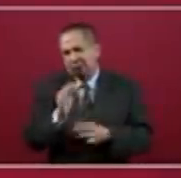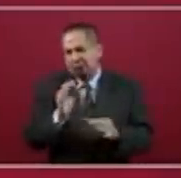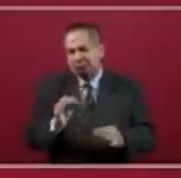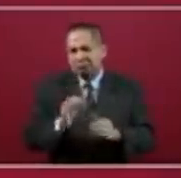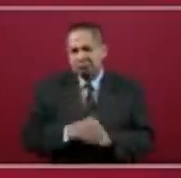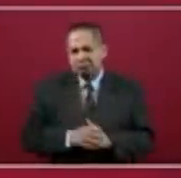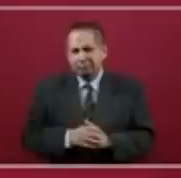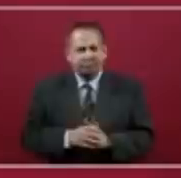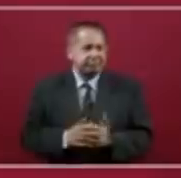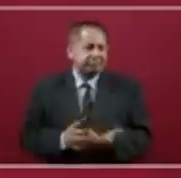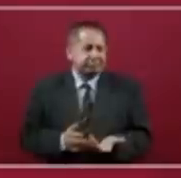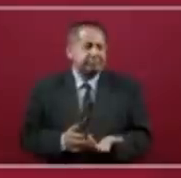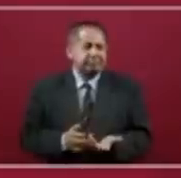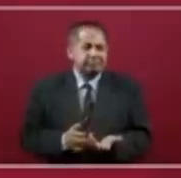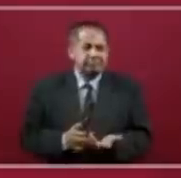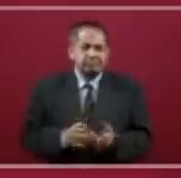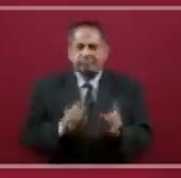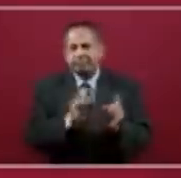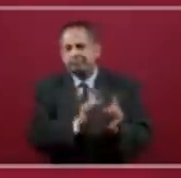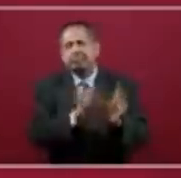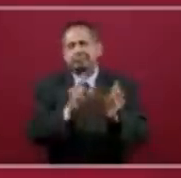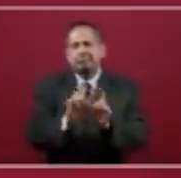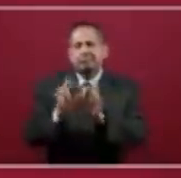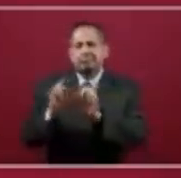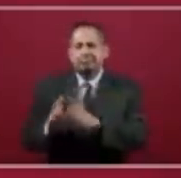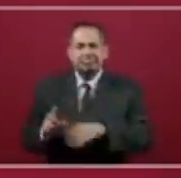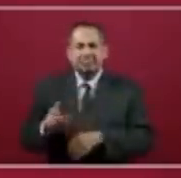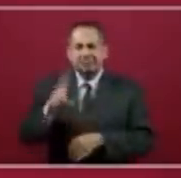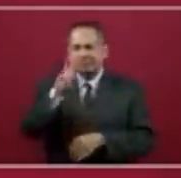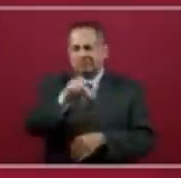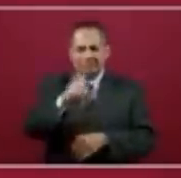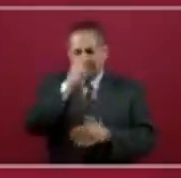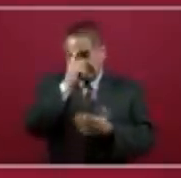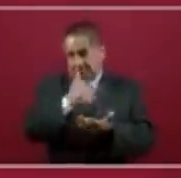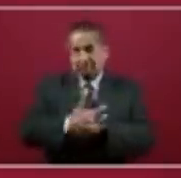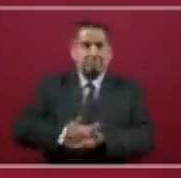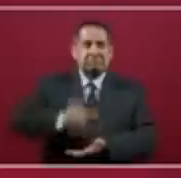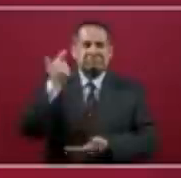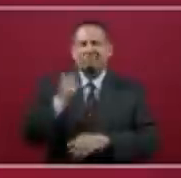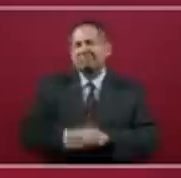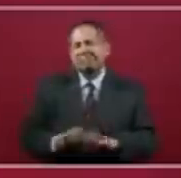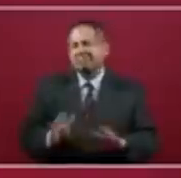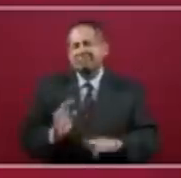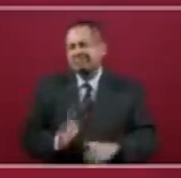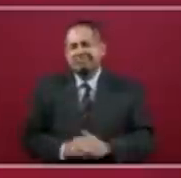Se dan estos incidentes, pero no es un asunto mayor. Ya